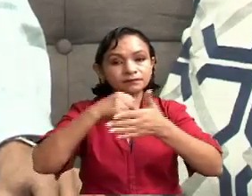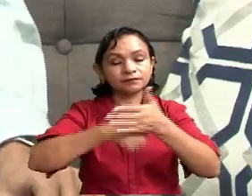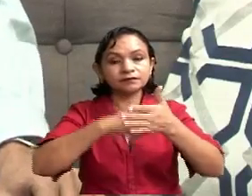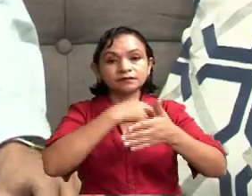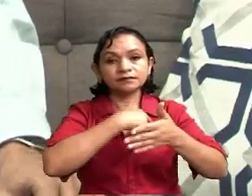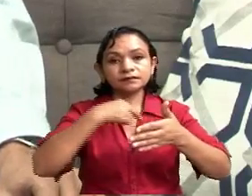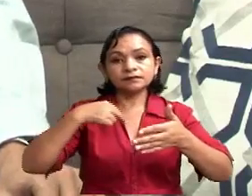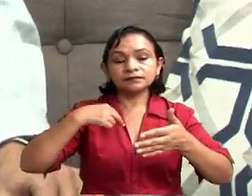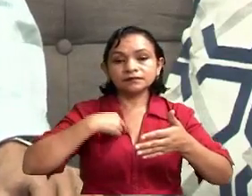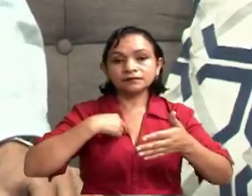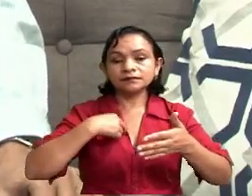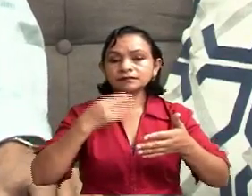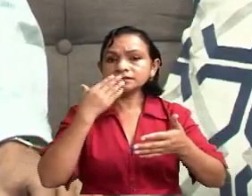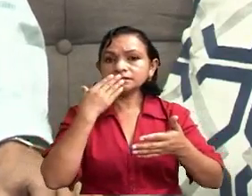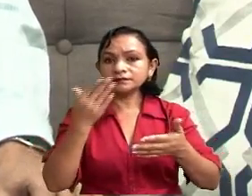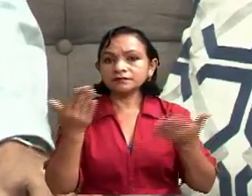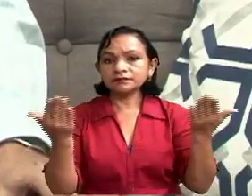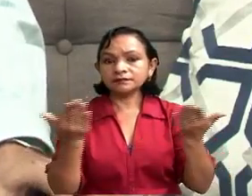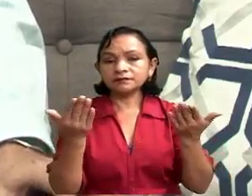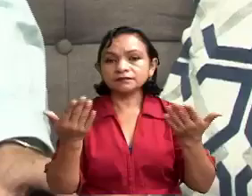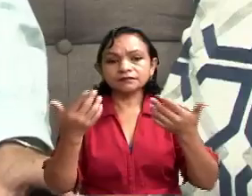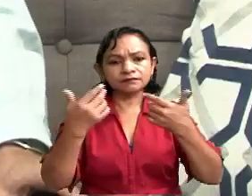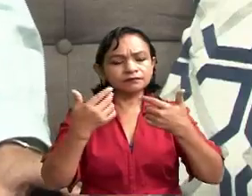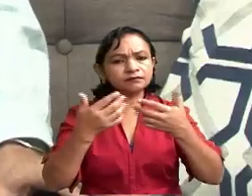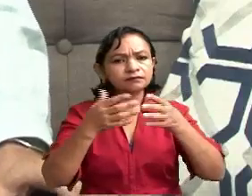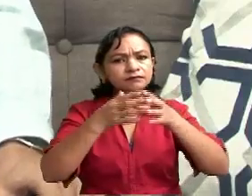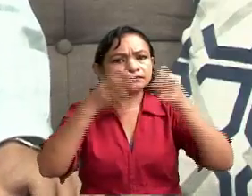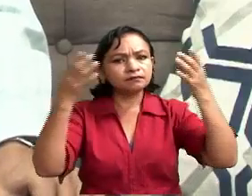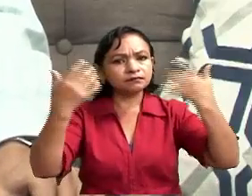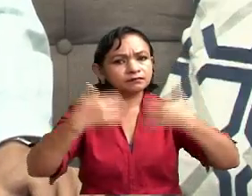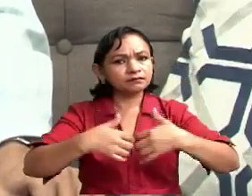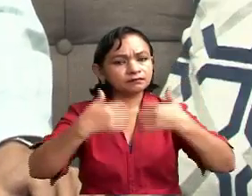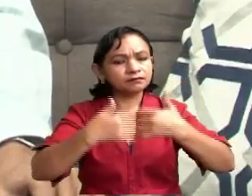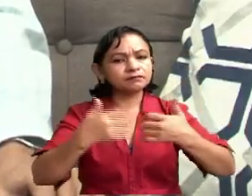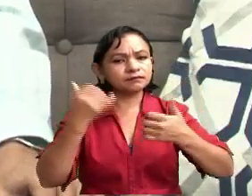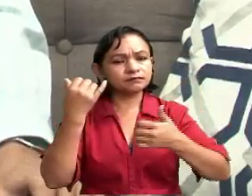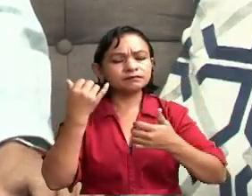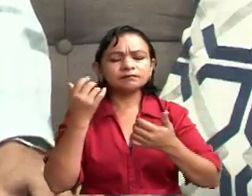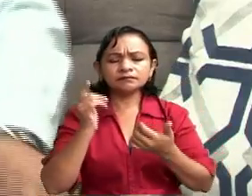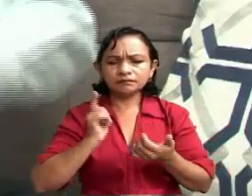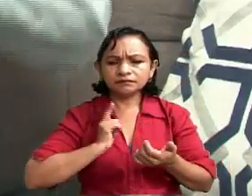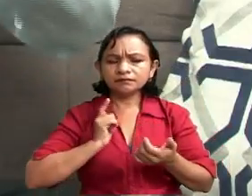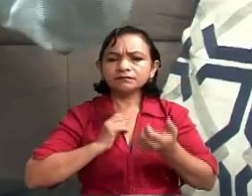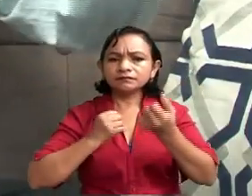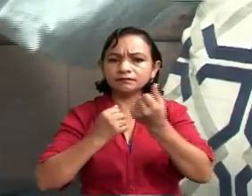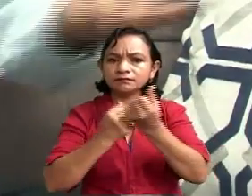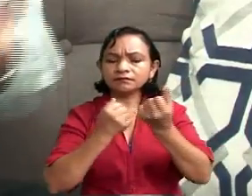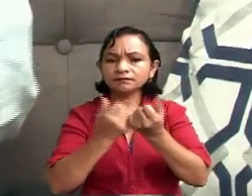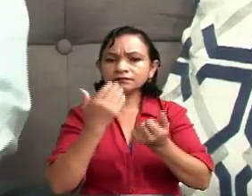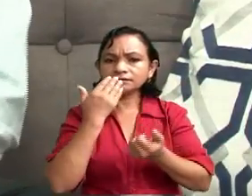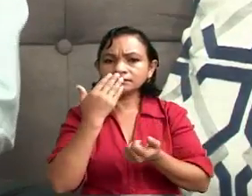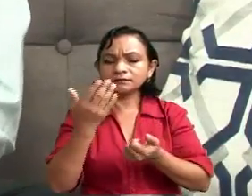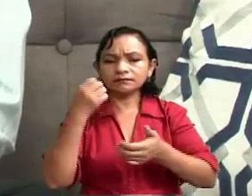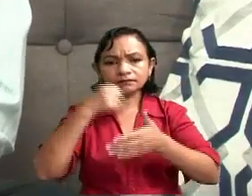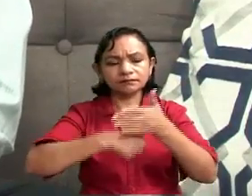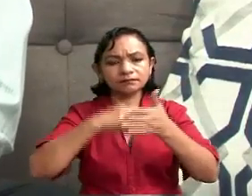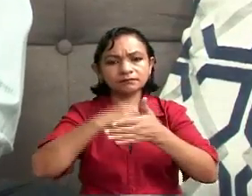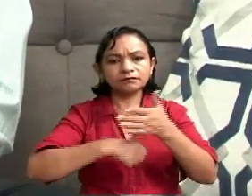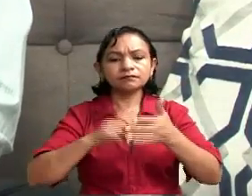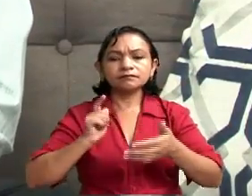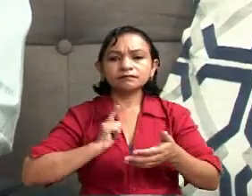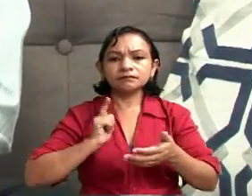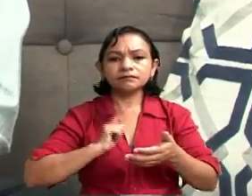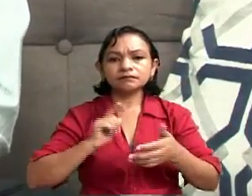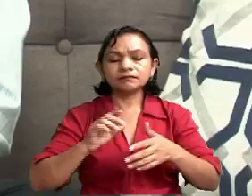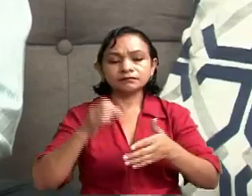haciendo. Porque bueno, hay empresas grandes que lógicamente sí contribuyen en este esfuerzo global,